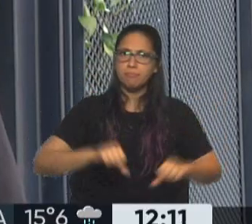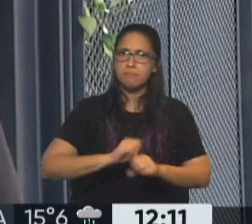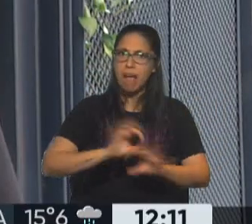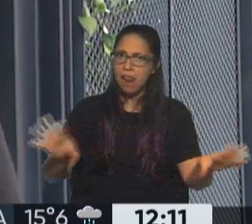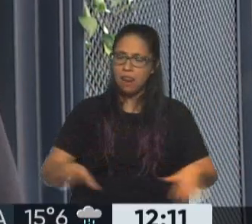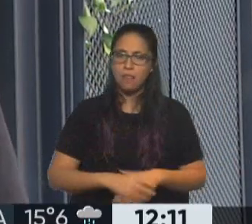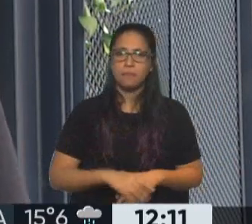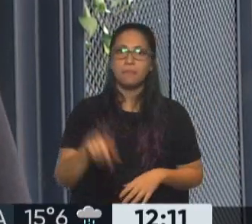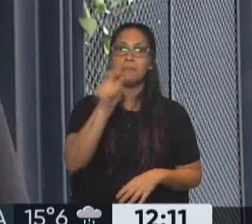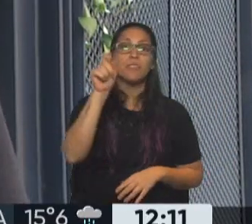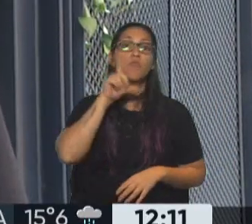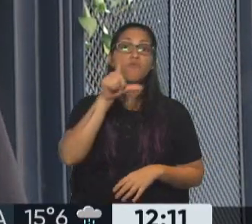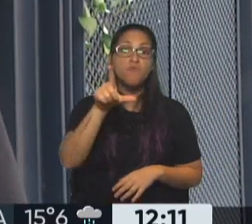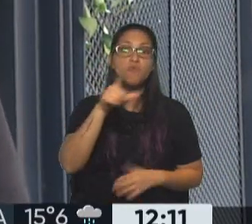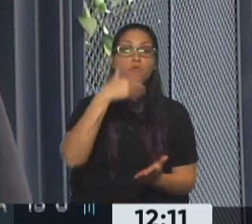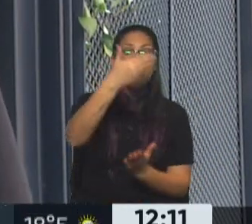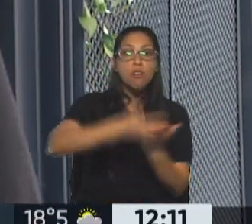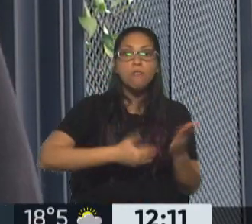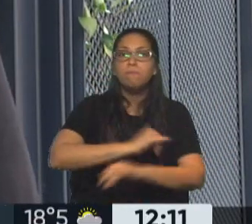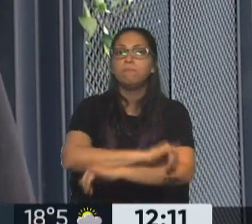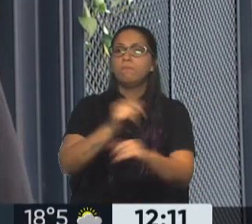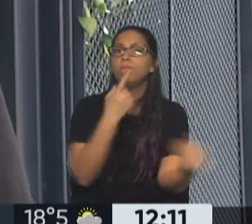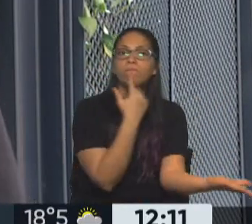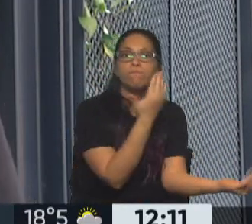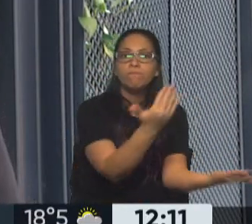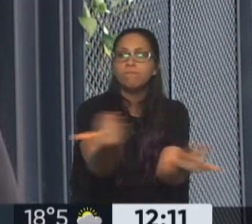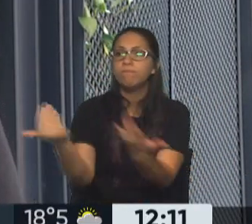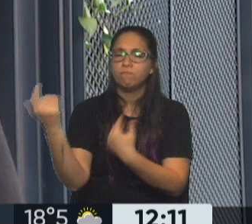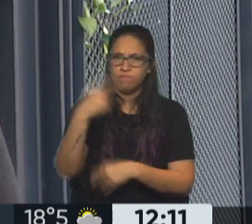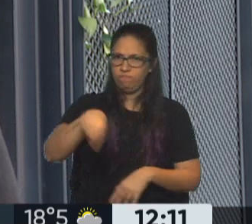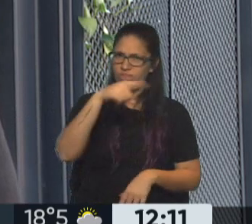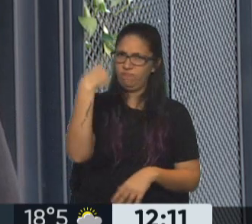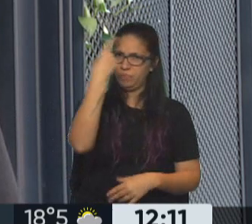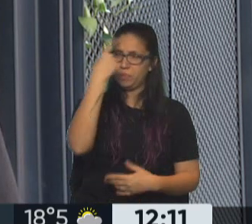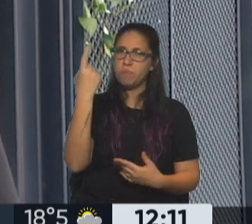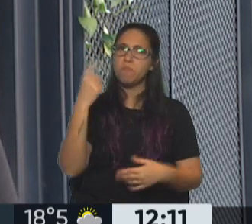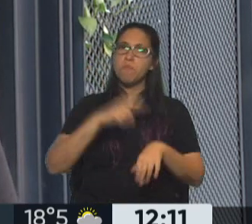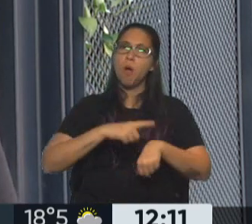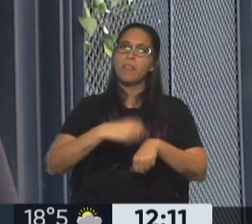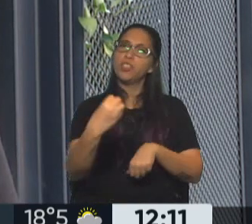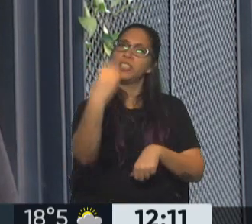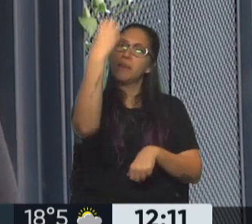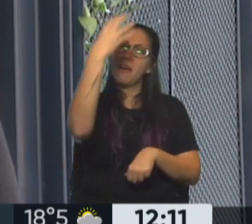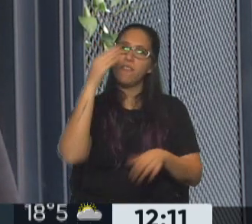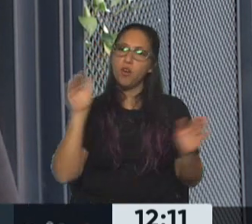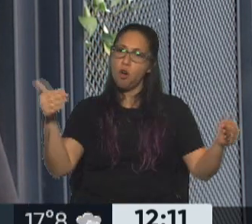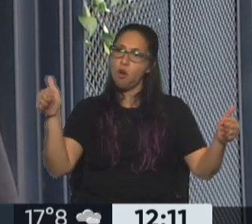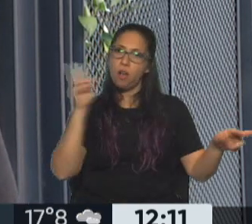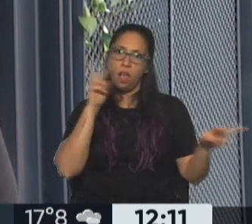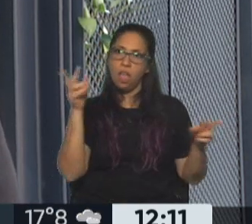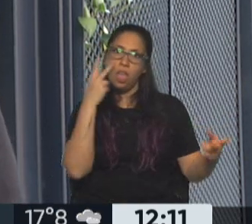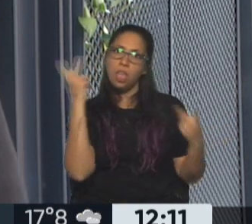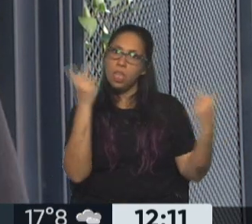en el mes de julio relevamos la cuestión le preguntamos a la gente si solía distraerse en los semáforos utilizando los espejos y